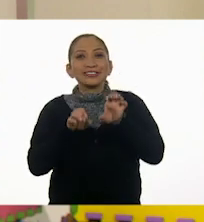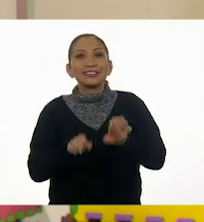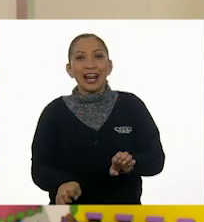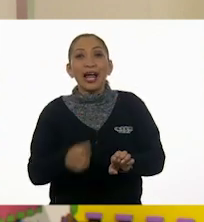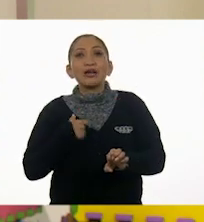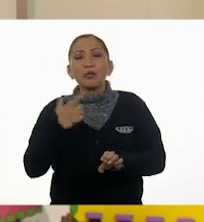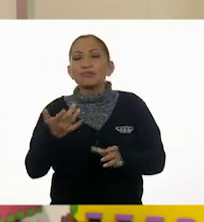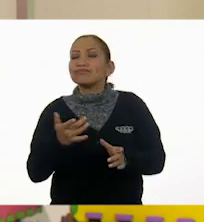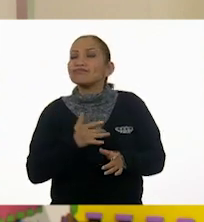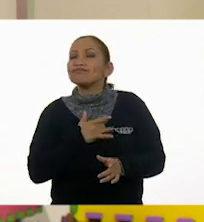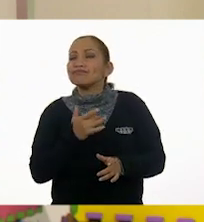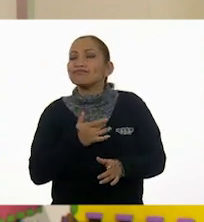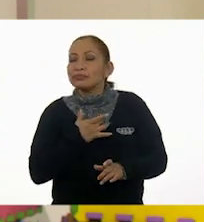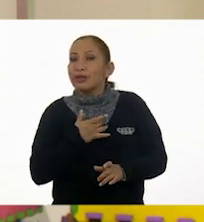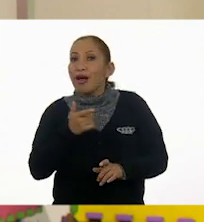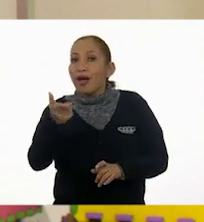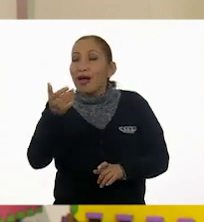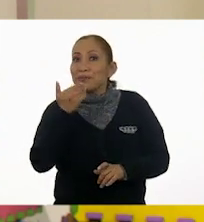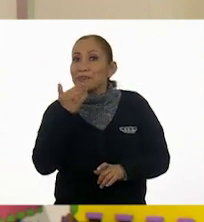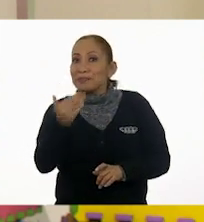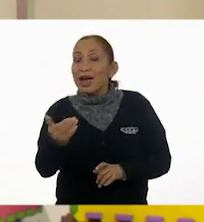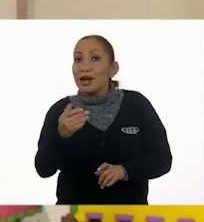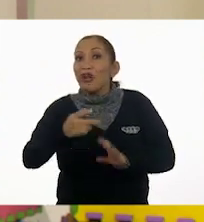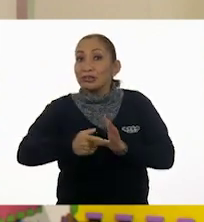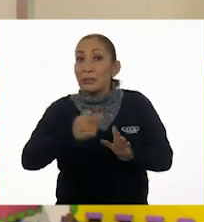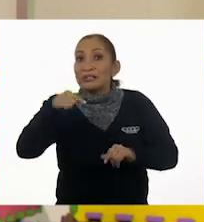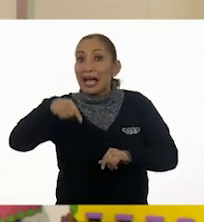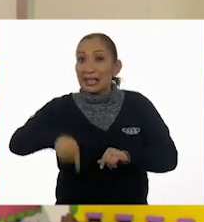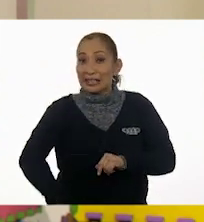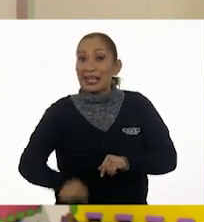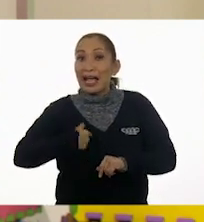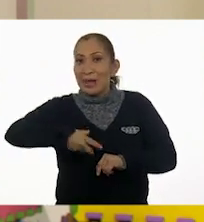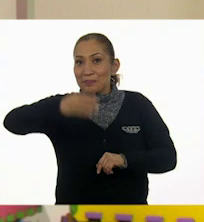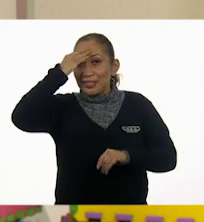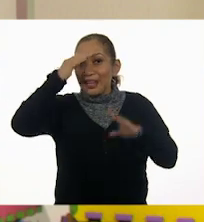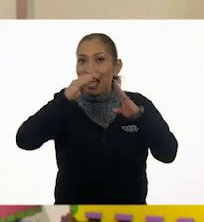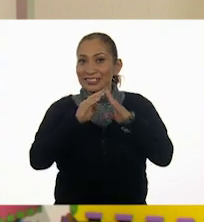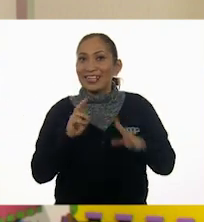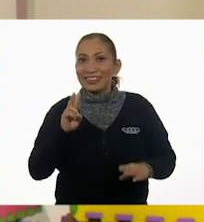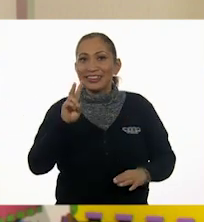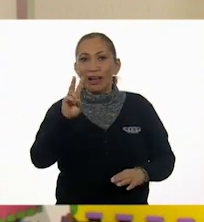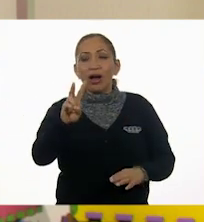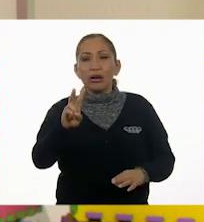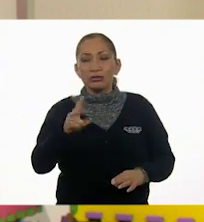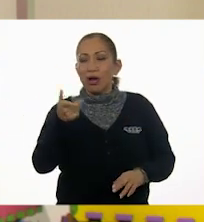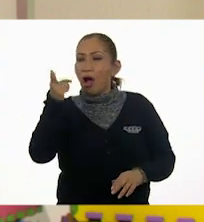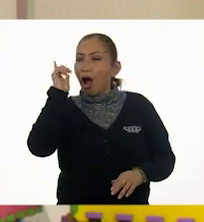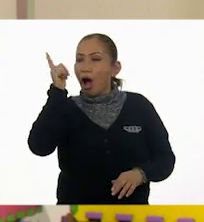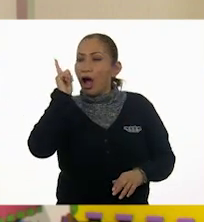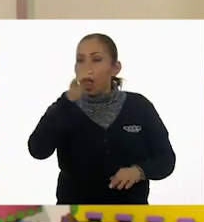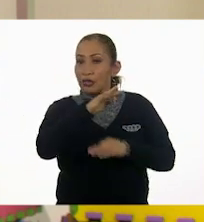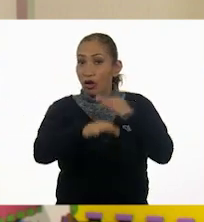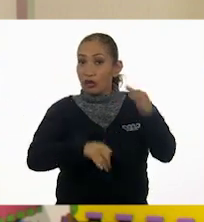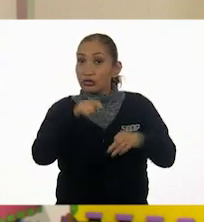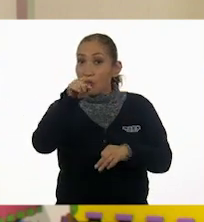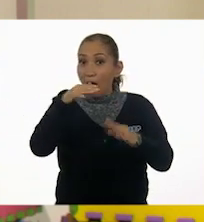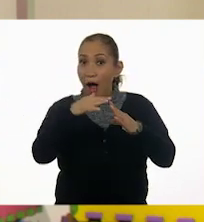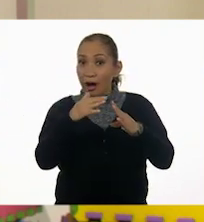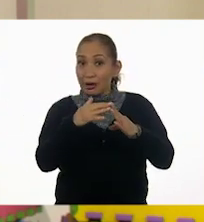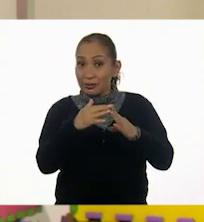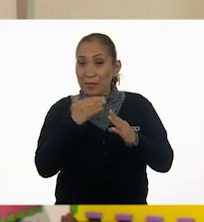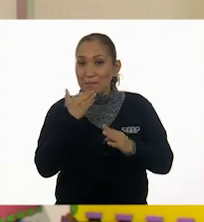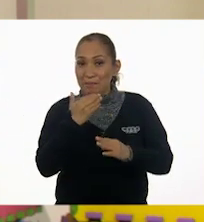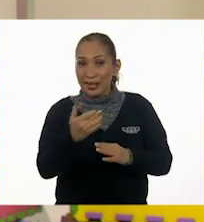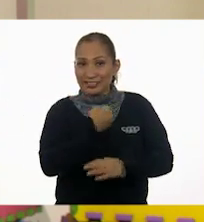están? ¿Cómo se encuentran? Qué bueno que estén una vez más aquí en Aprende en Casa 2. Esperamos que todos en su casa se